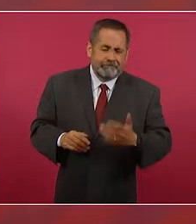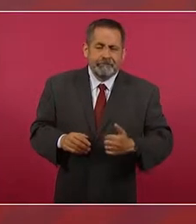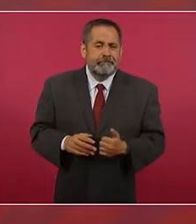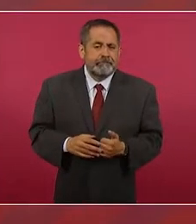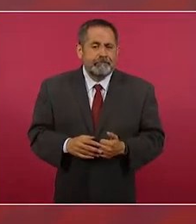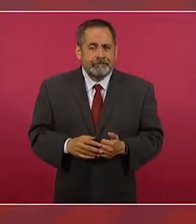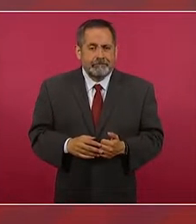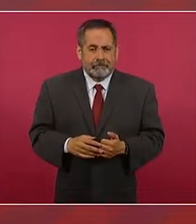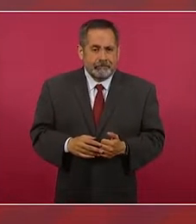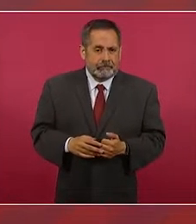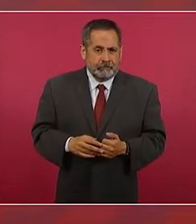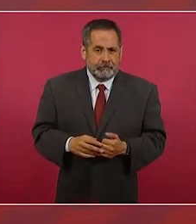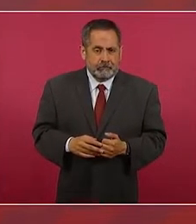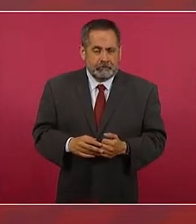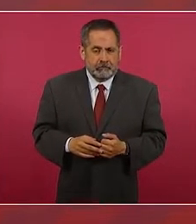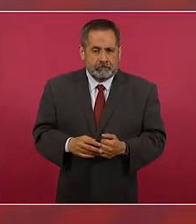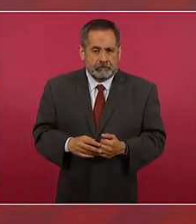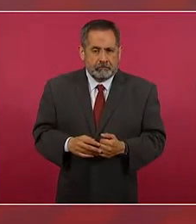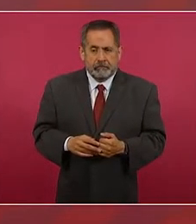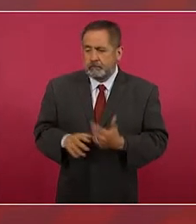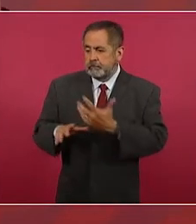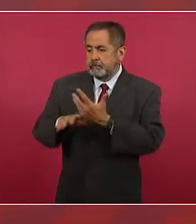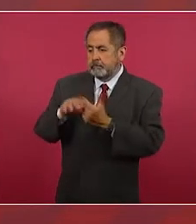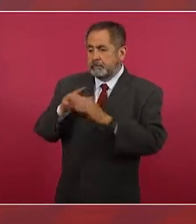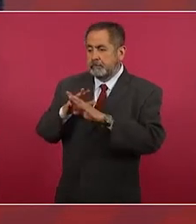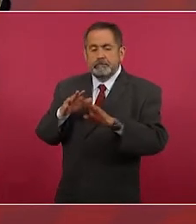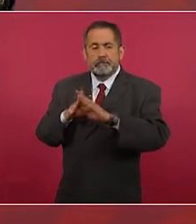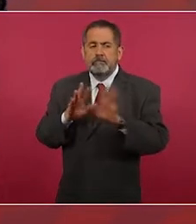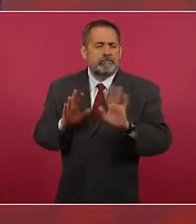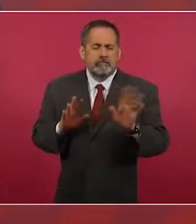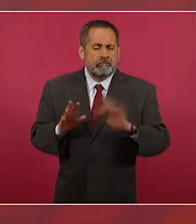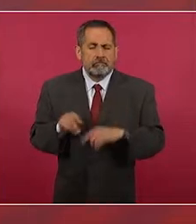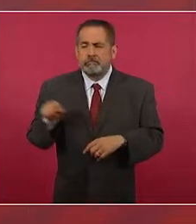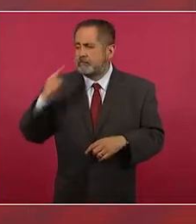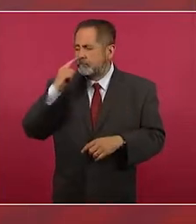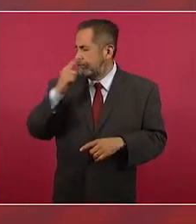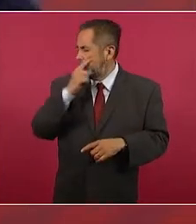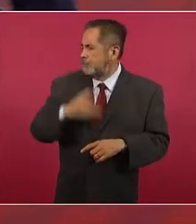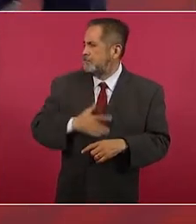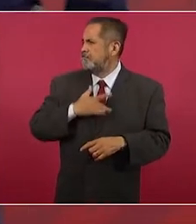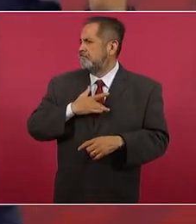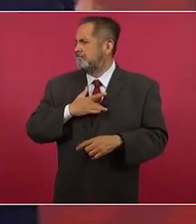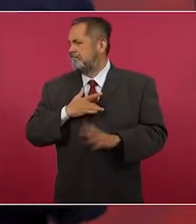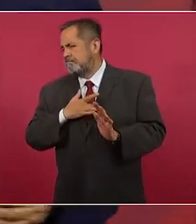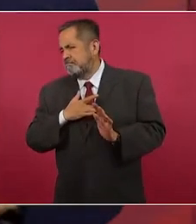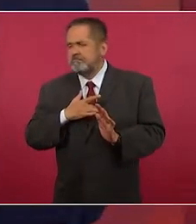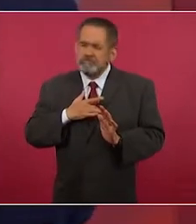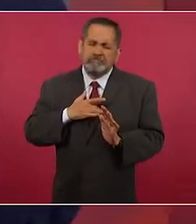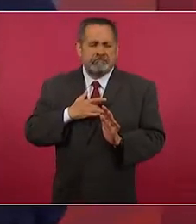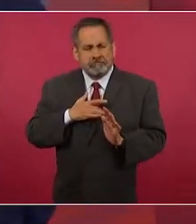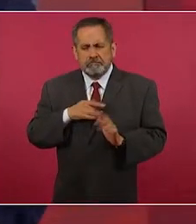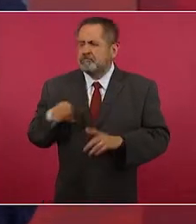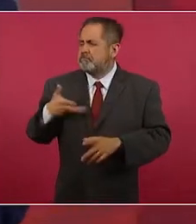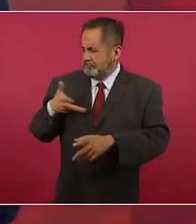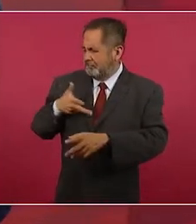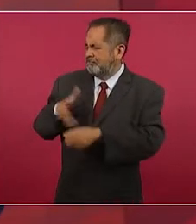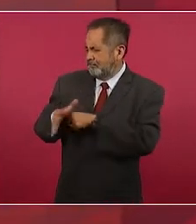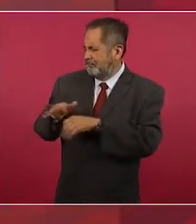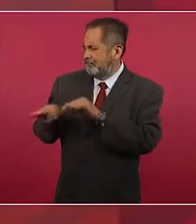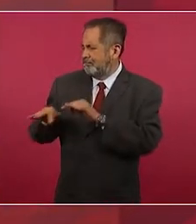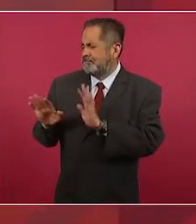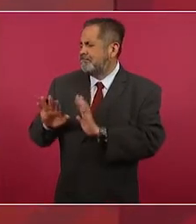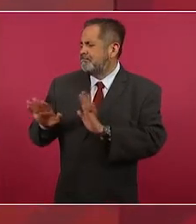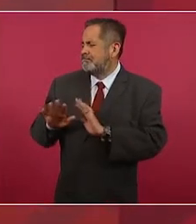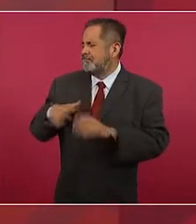y que la migración sea opcional, que salga el que quiera hacerlo